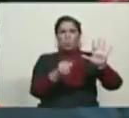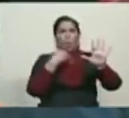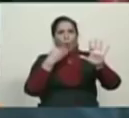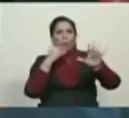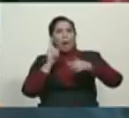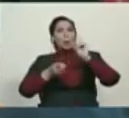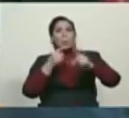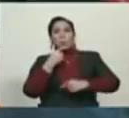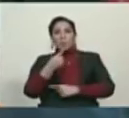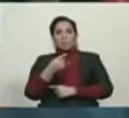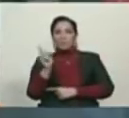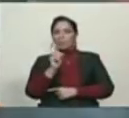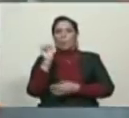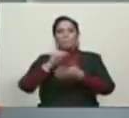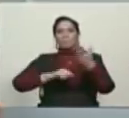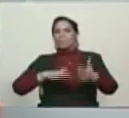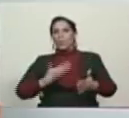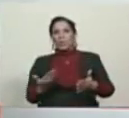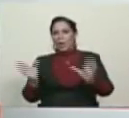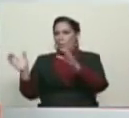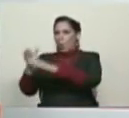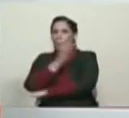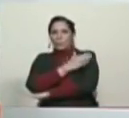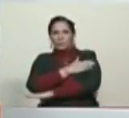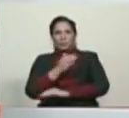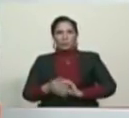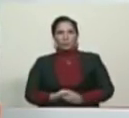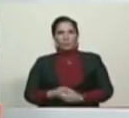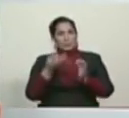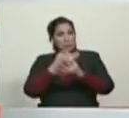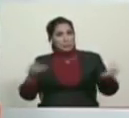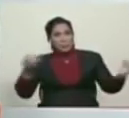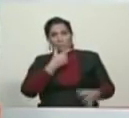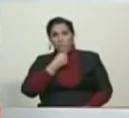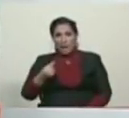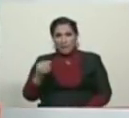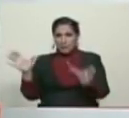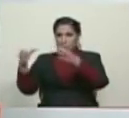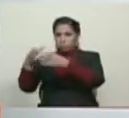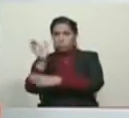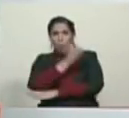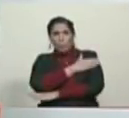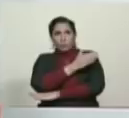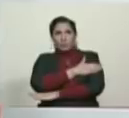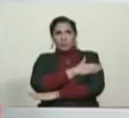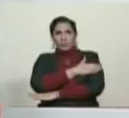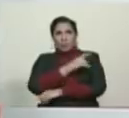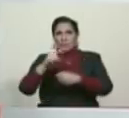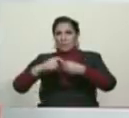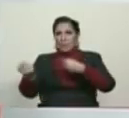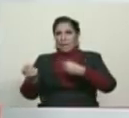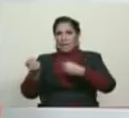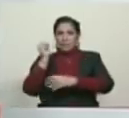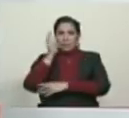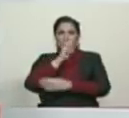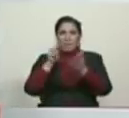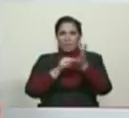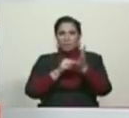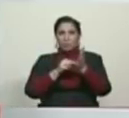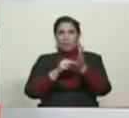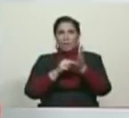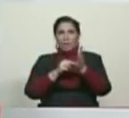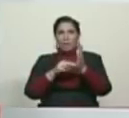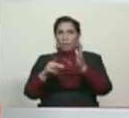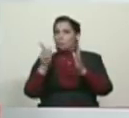Mira, tan sencillo era esa derecha sacar esa asamblea del desacato.